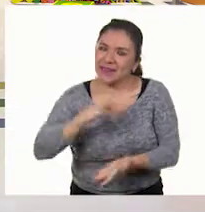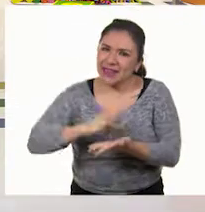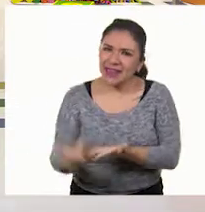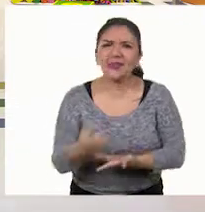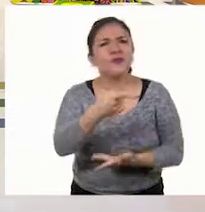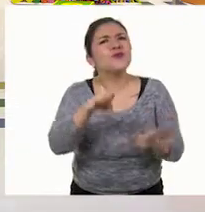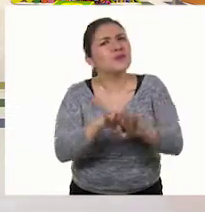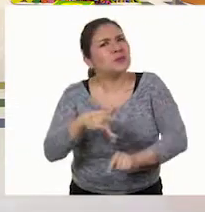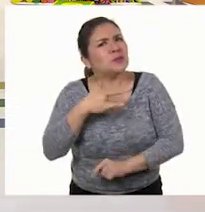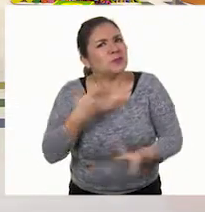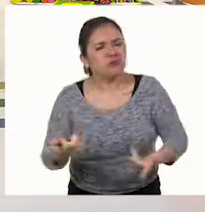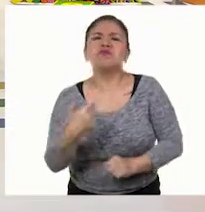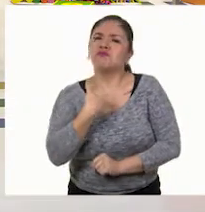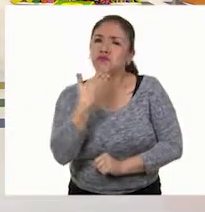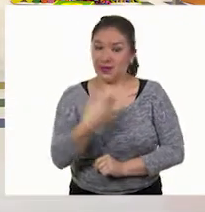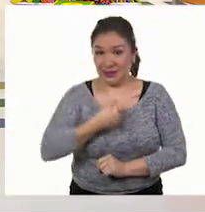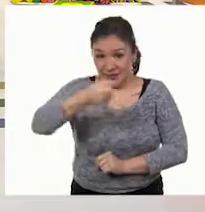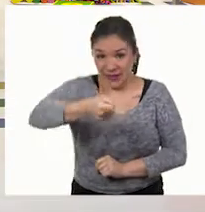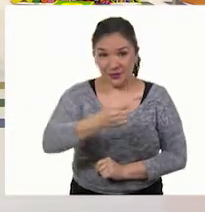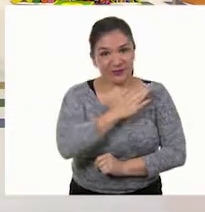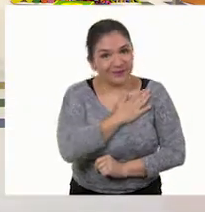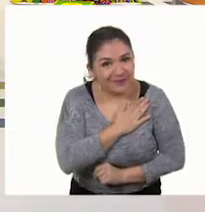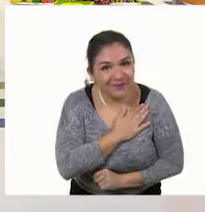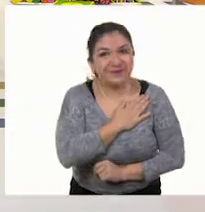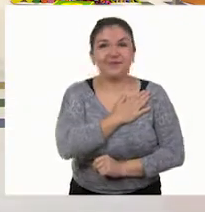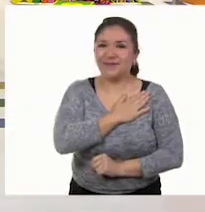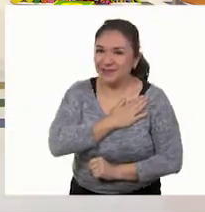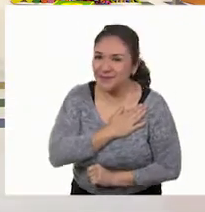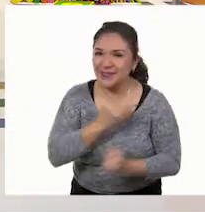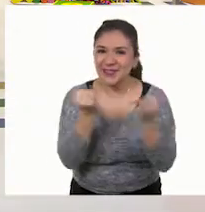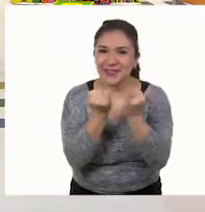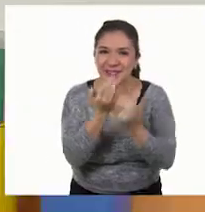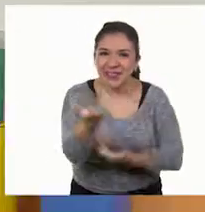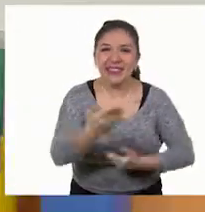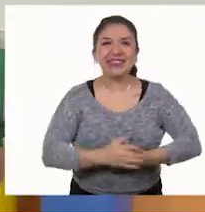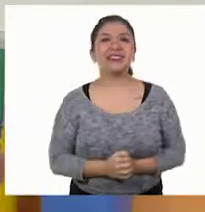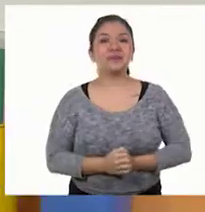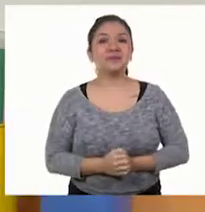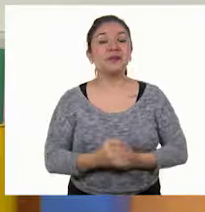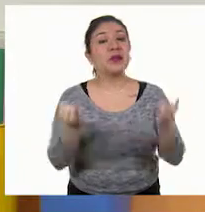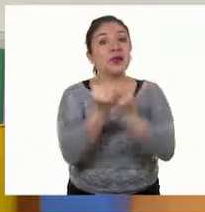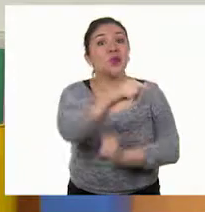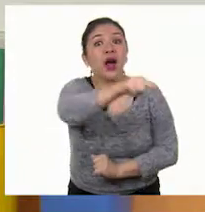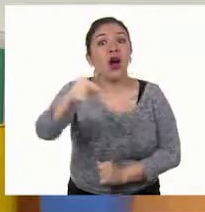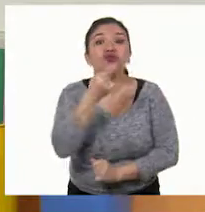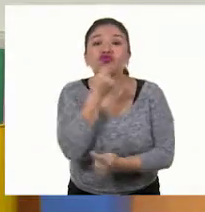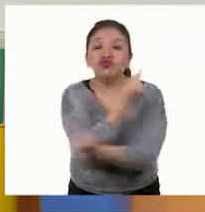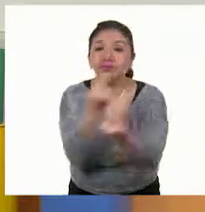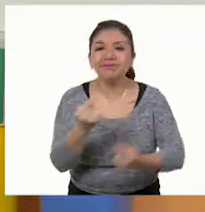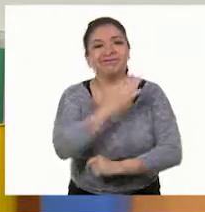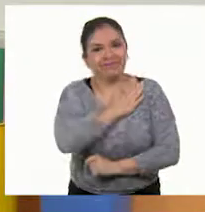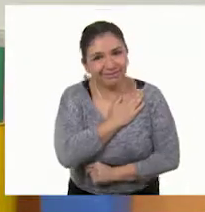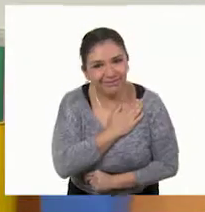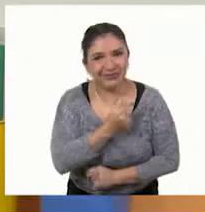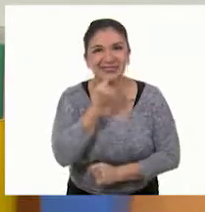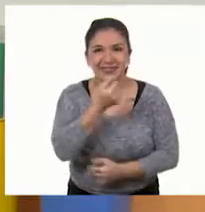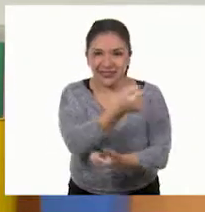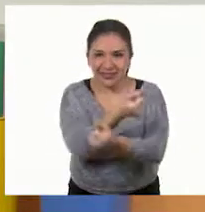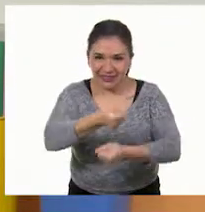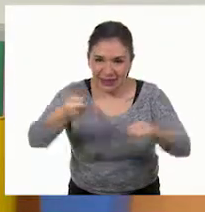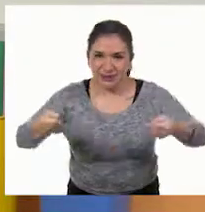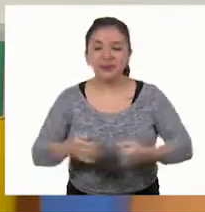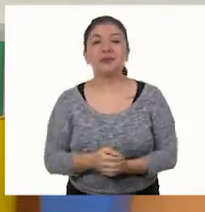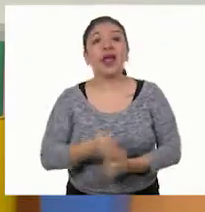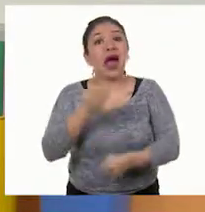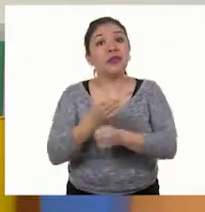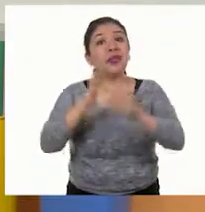¿Cómo te ha ido? Muy bien, nos saludamos de corazón. Yo también te saludo de corazón, Mariana. Y saludo a mis niñas y a mis niños. Y vamos a